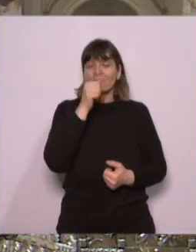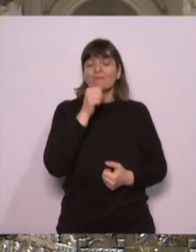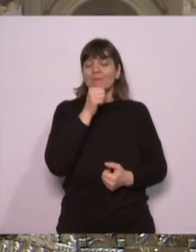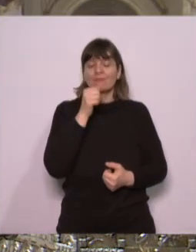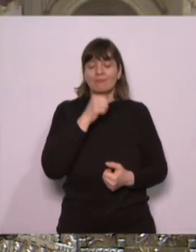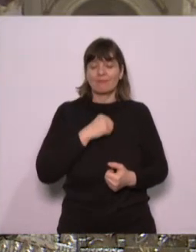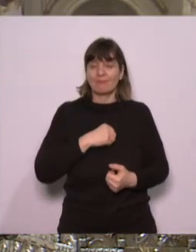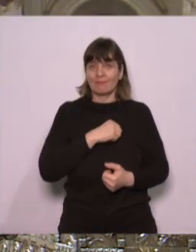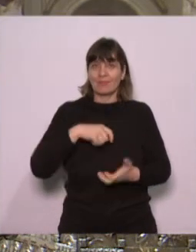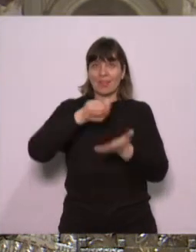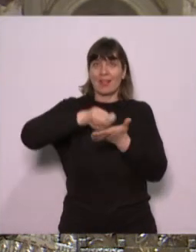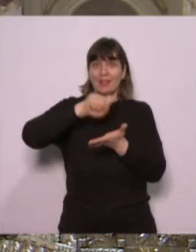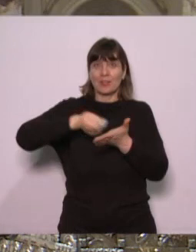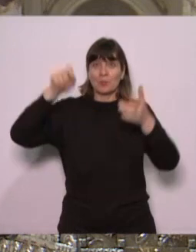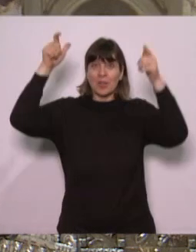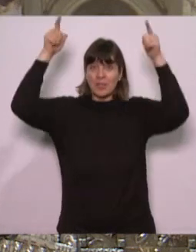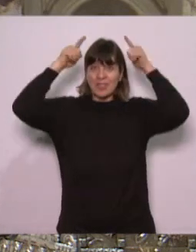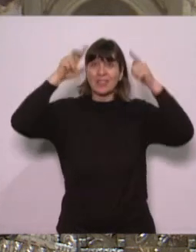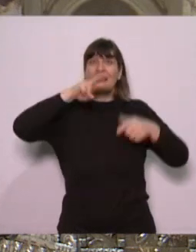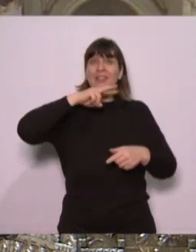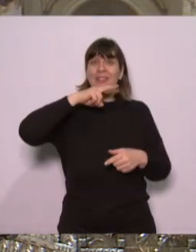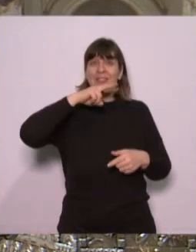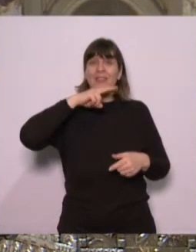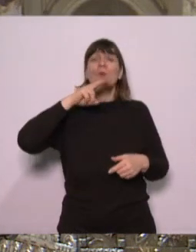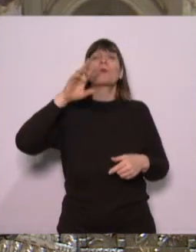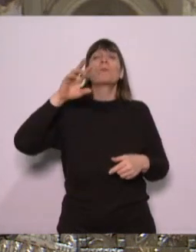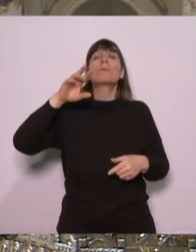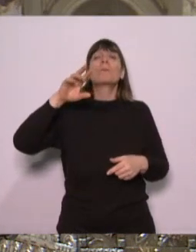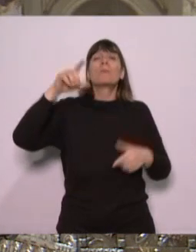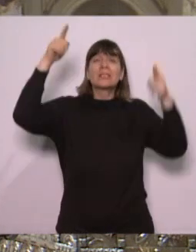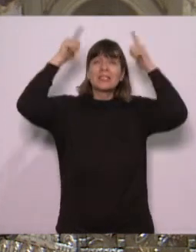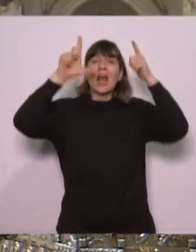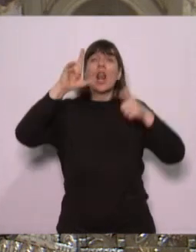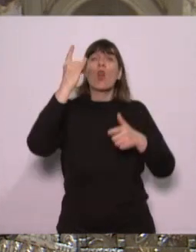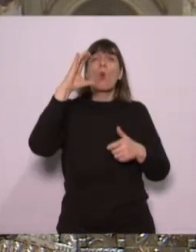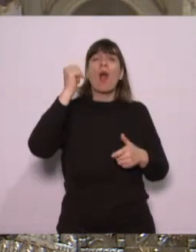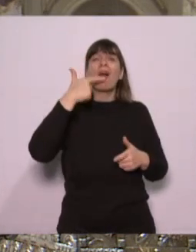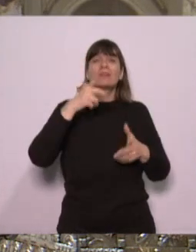Evangelio de nuestro Señor Jesucristo, según San Lucas.